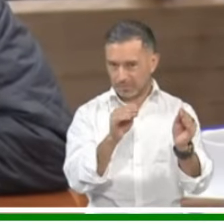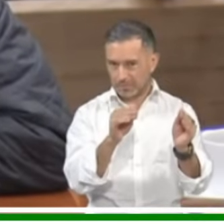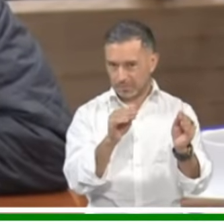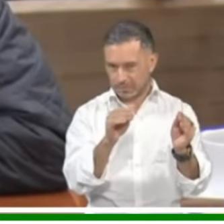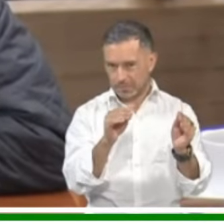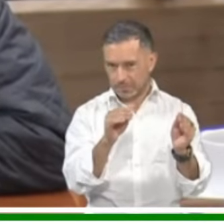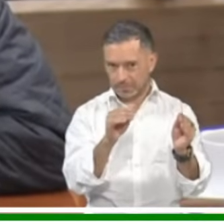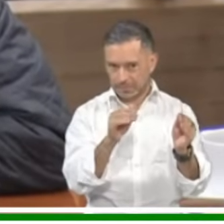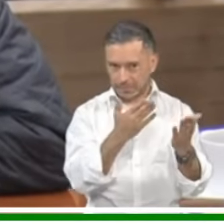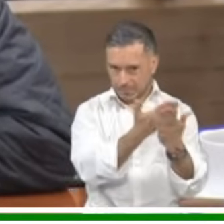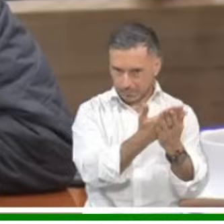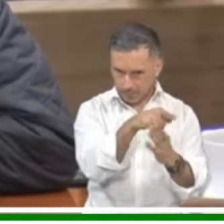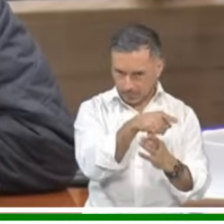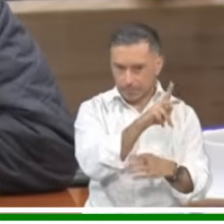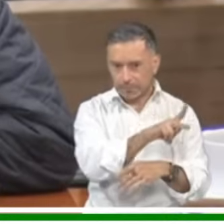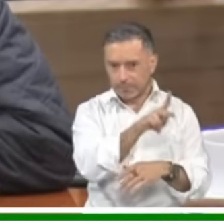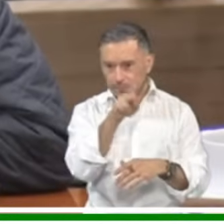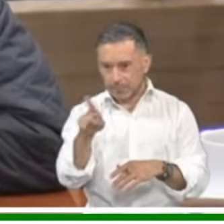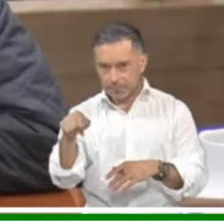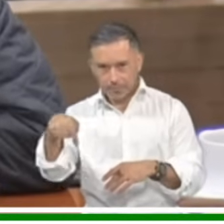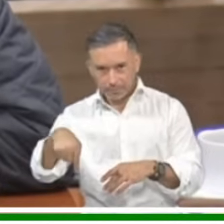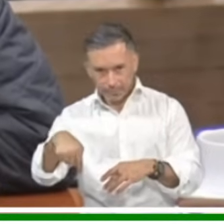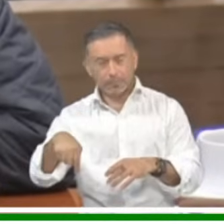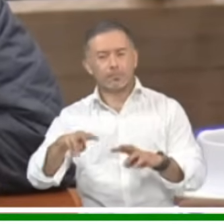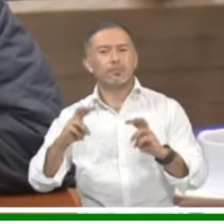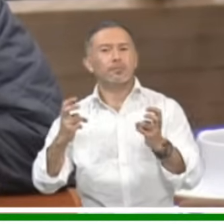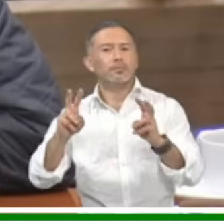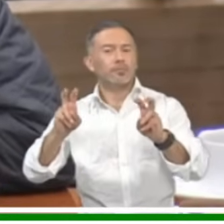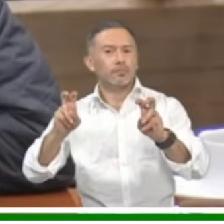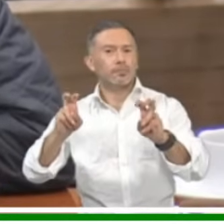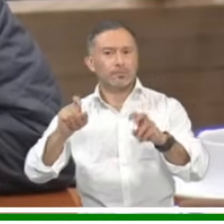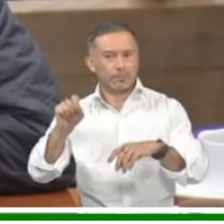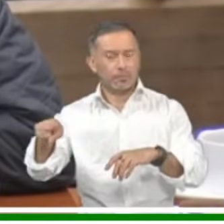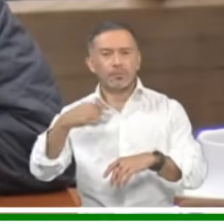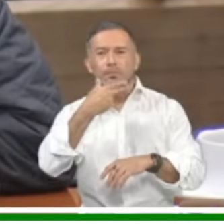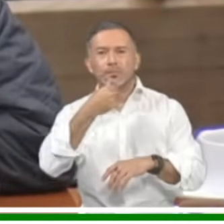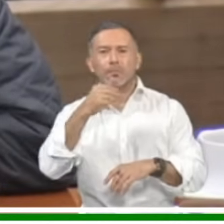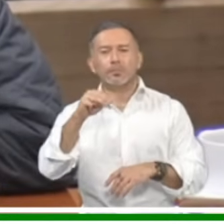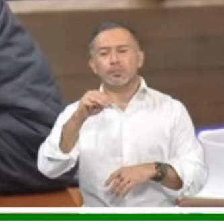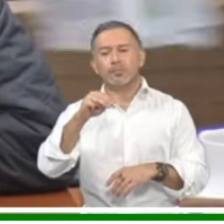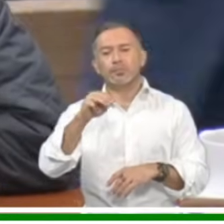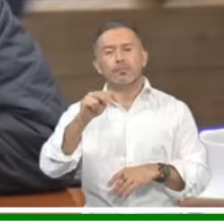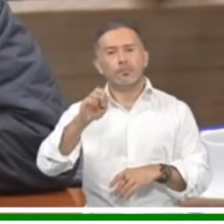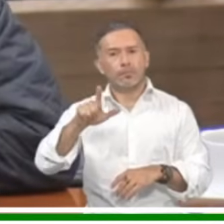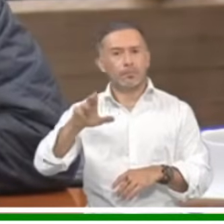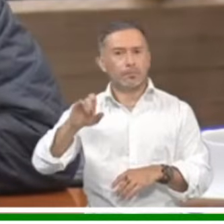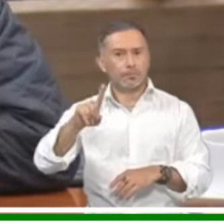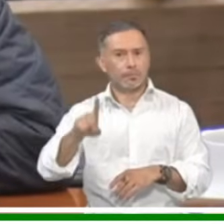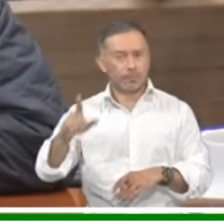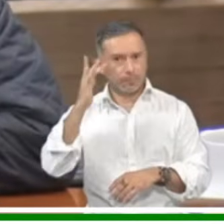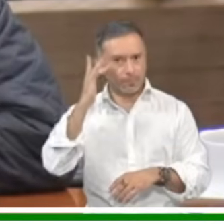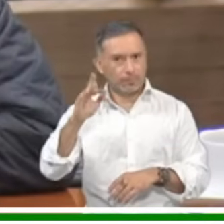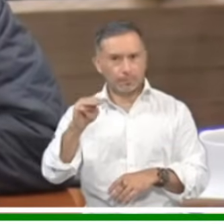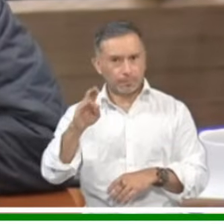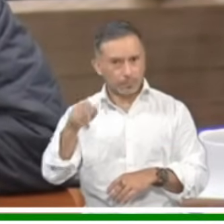seguramente aquí se va a intentar debatir otra vez sobre Manuel López San Martín, a pesar de que